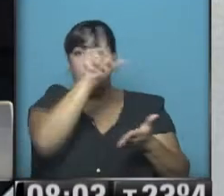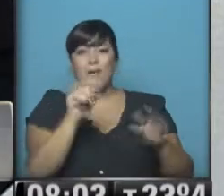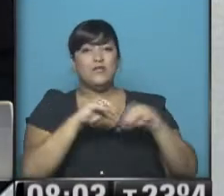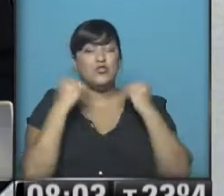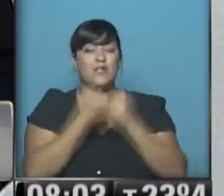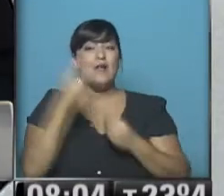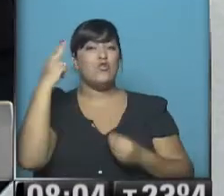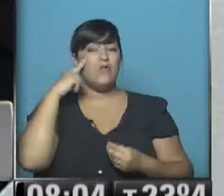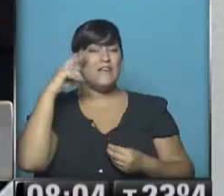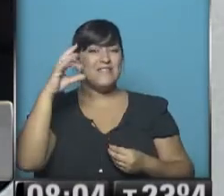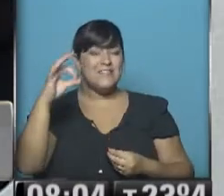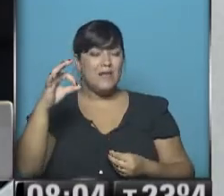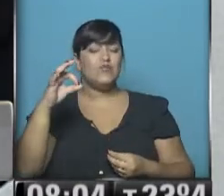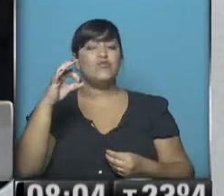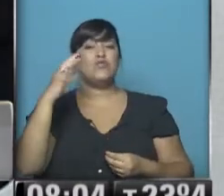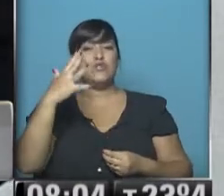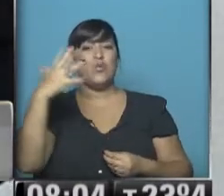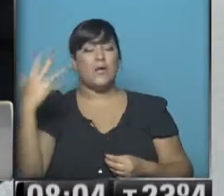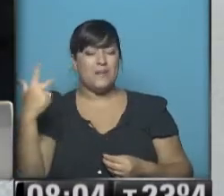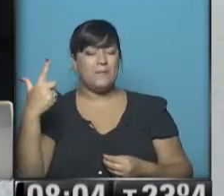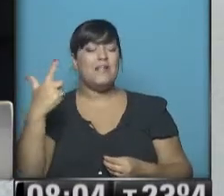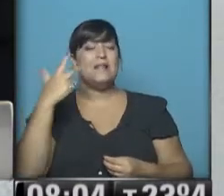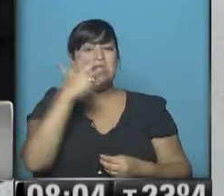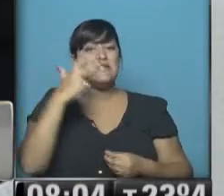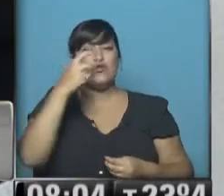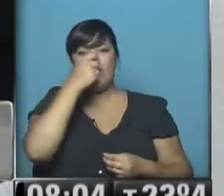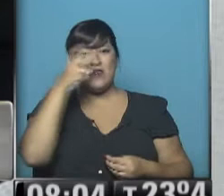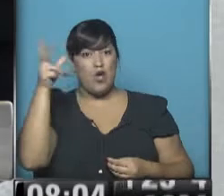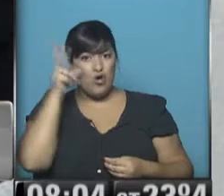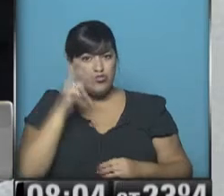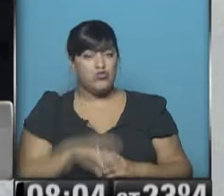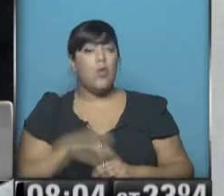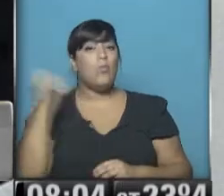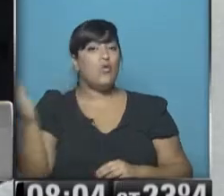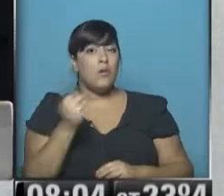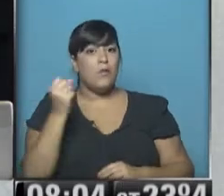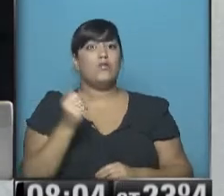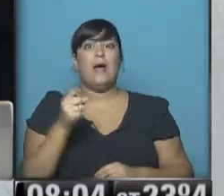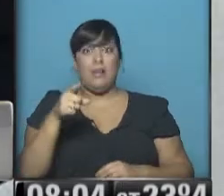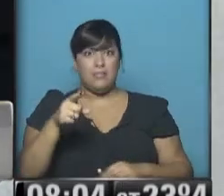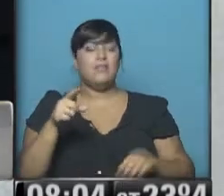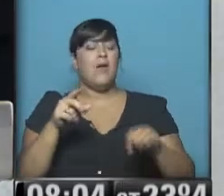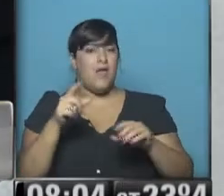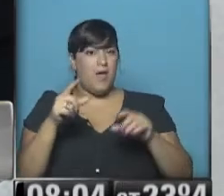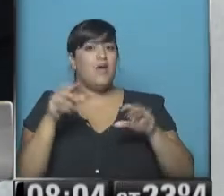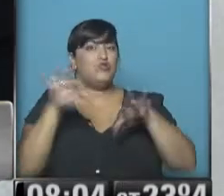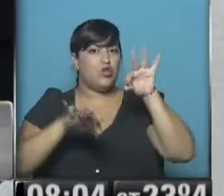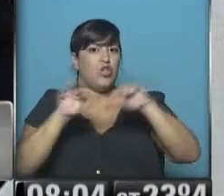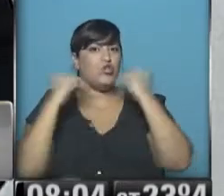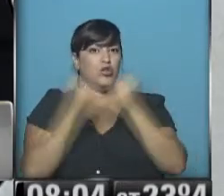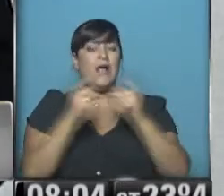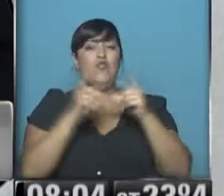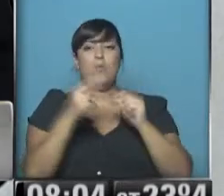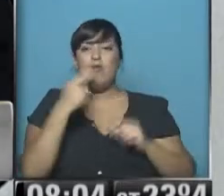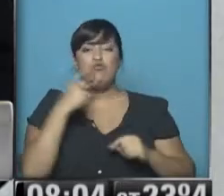955.000 128 y es importante en el décimo primer sorteo están incluyendo un millón